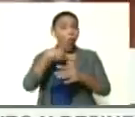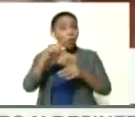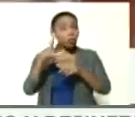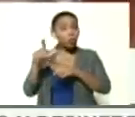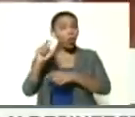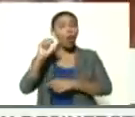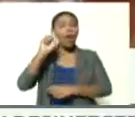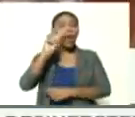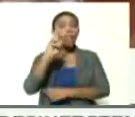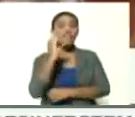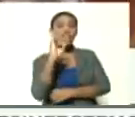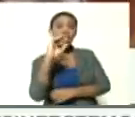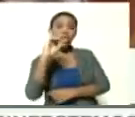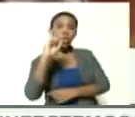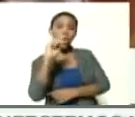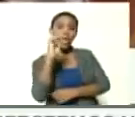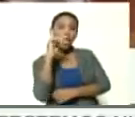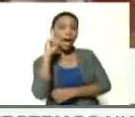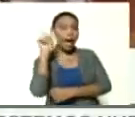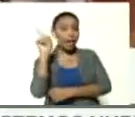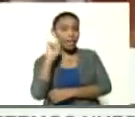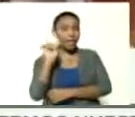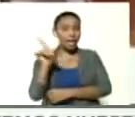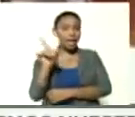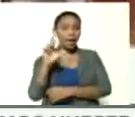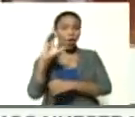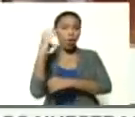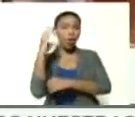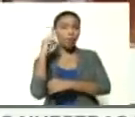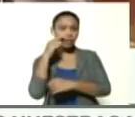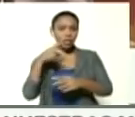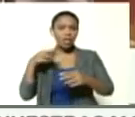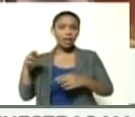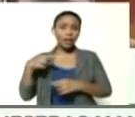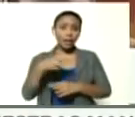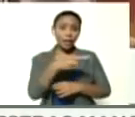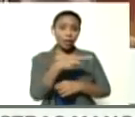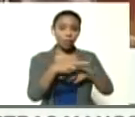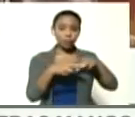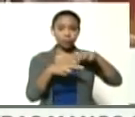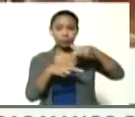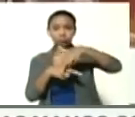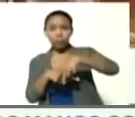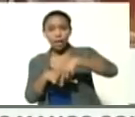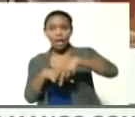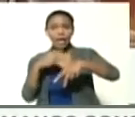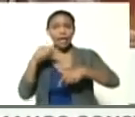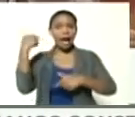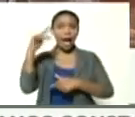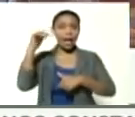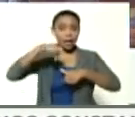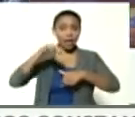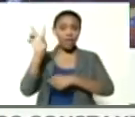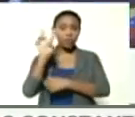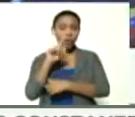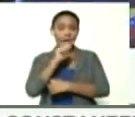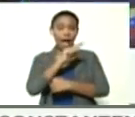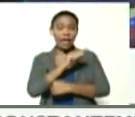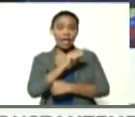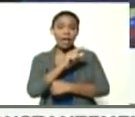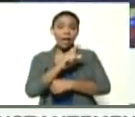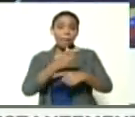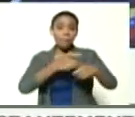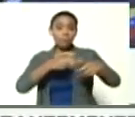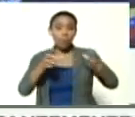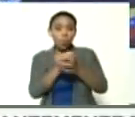de desplazados colombianos que han cruzado el río y que están en Venezuela, y bueno, ya sus generaciones